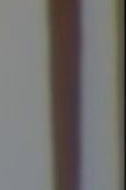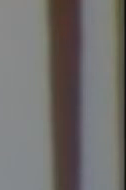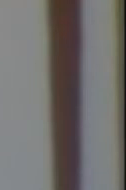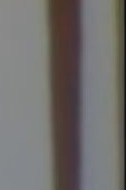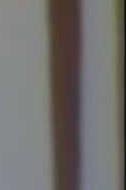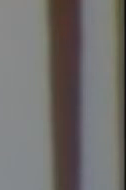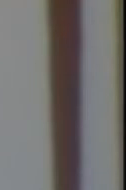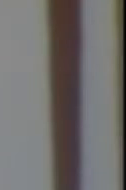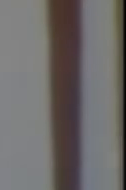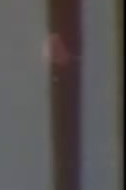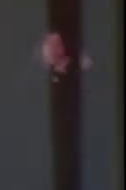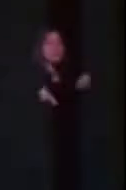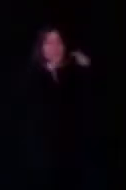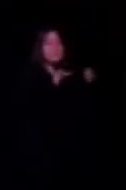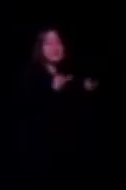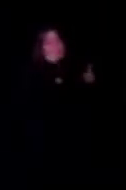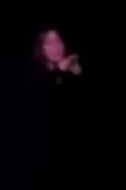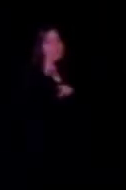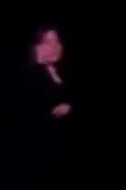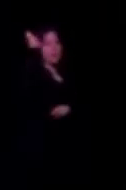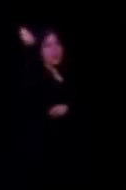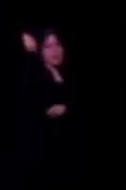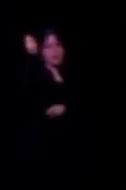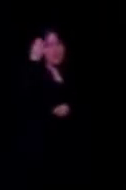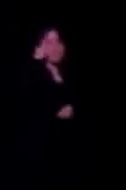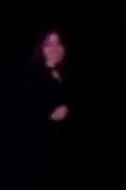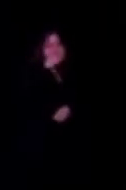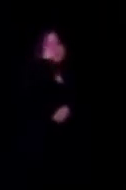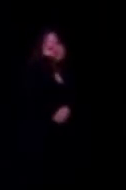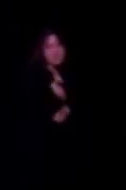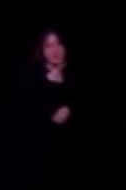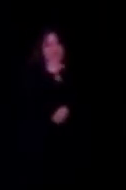revisión debe darse siempre en clave de innovación